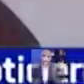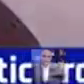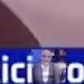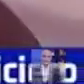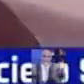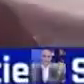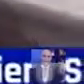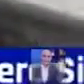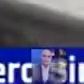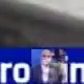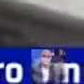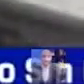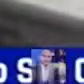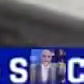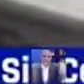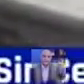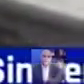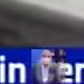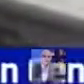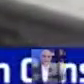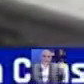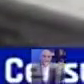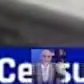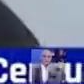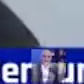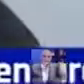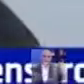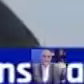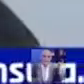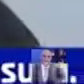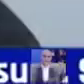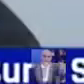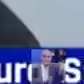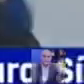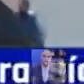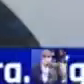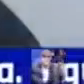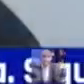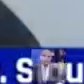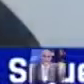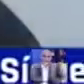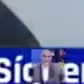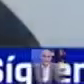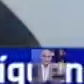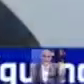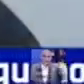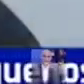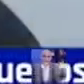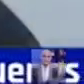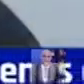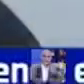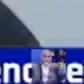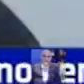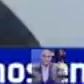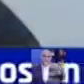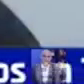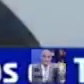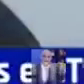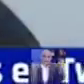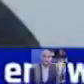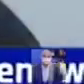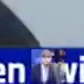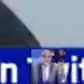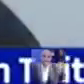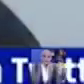Aristegui les pone el teléfono y, perdón por el exabrupto, pero ensártate tú y di todo lo que quieras, está el micrófono abierto. Ese